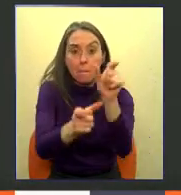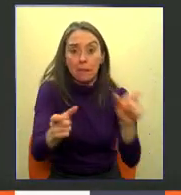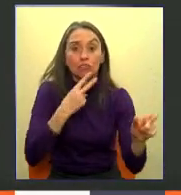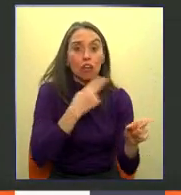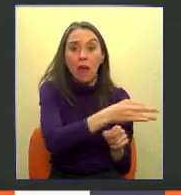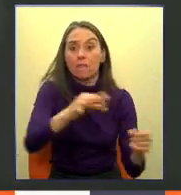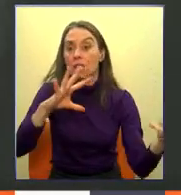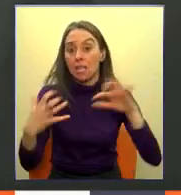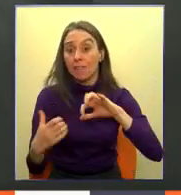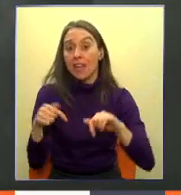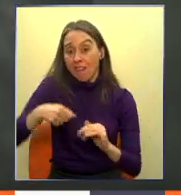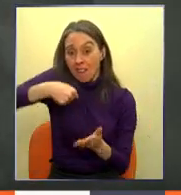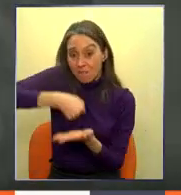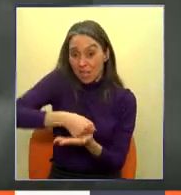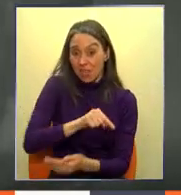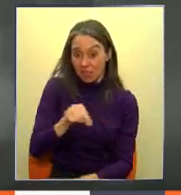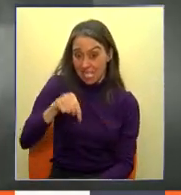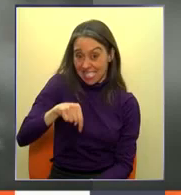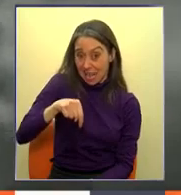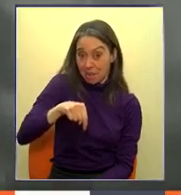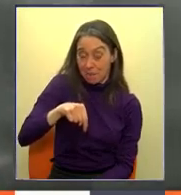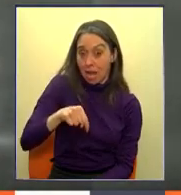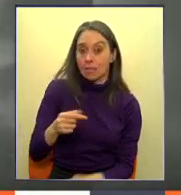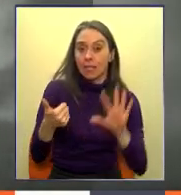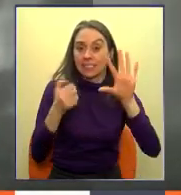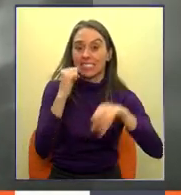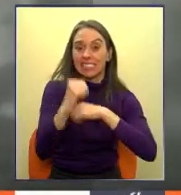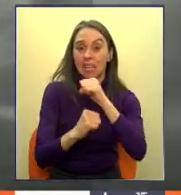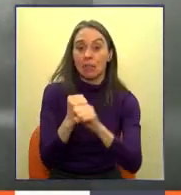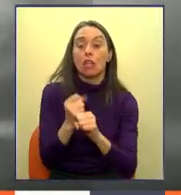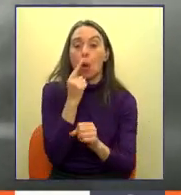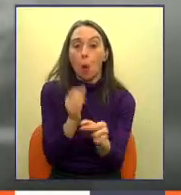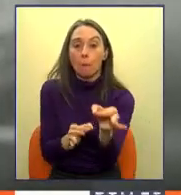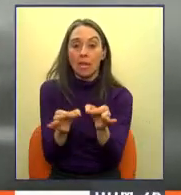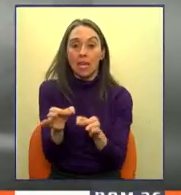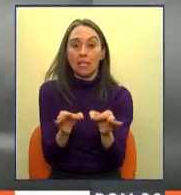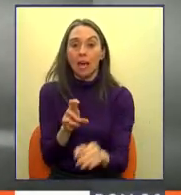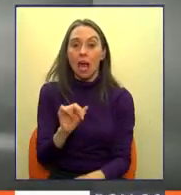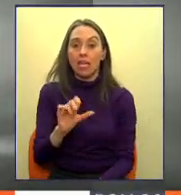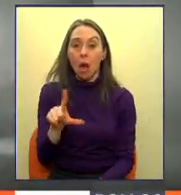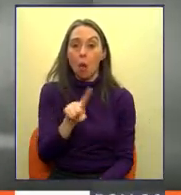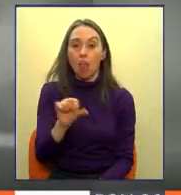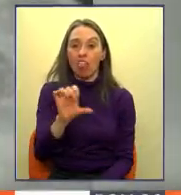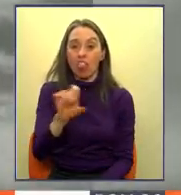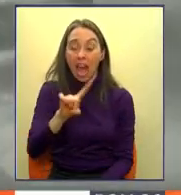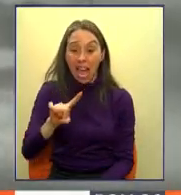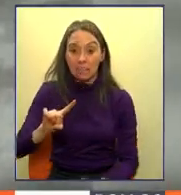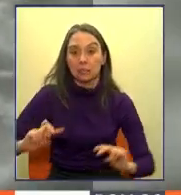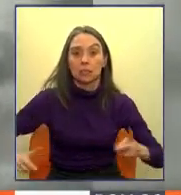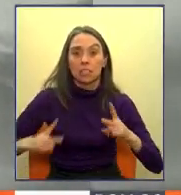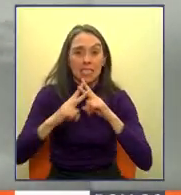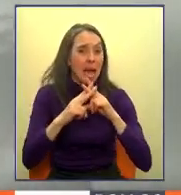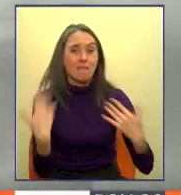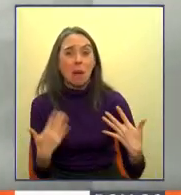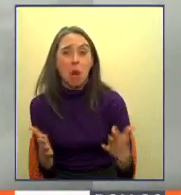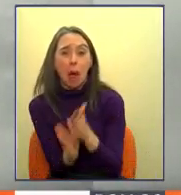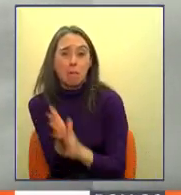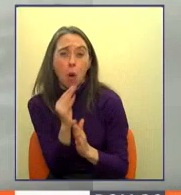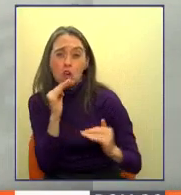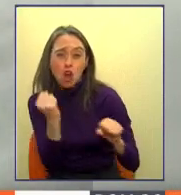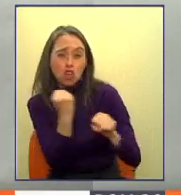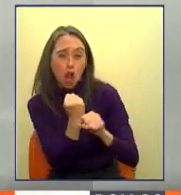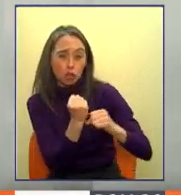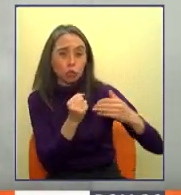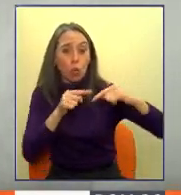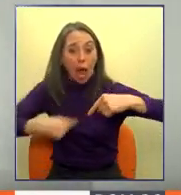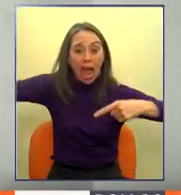se cumplen 60 años del momento en que la obra liderada por el ingeniero Raúl Sáez empieza a ver sus resultados. El lago